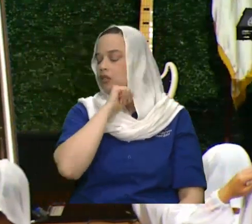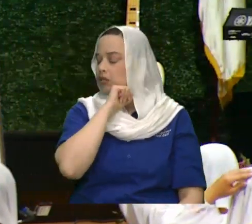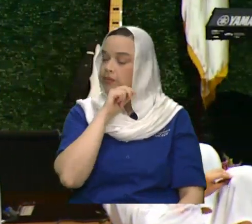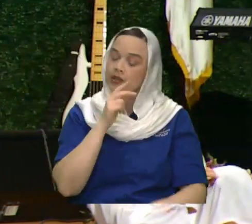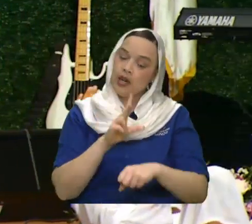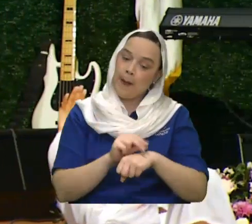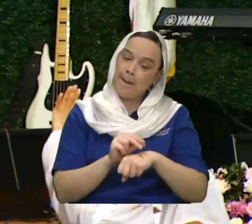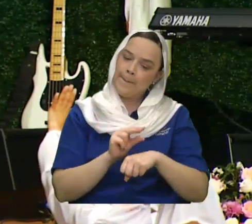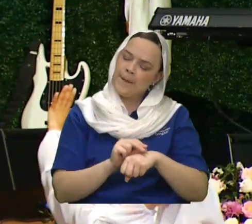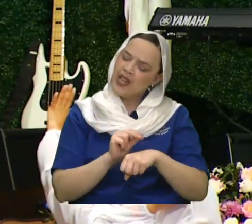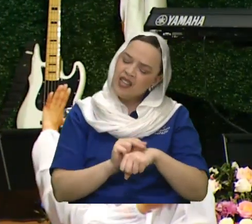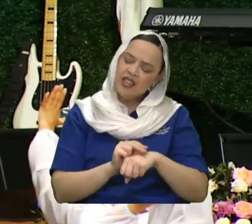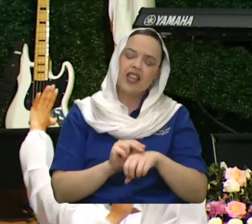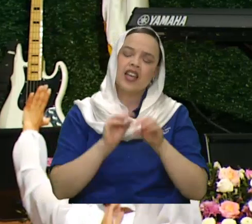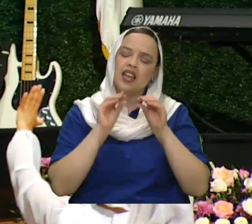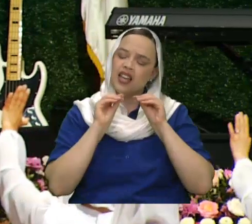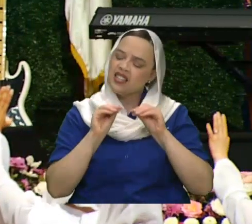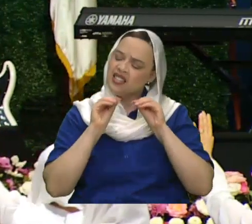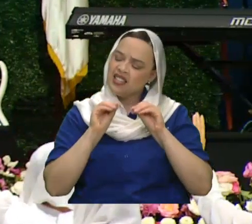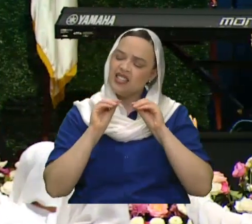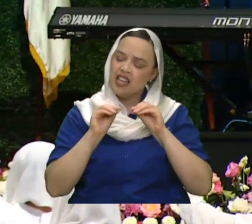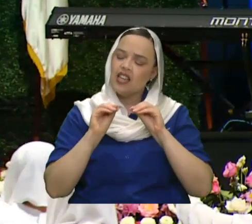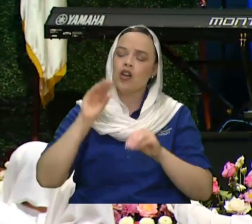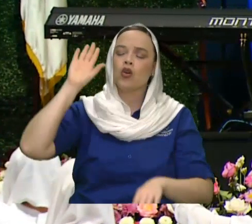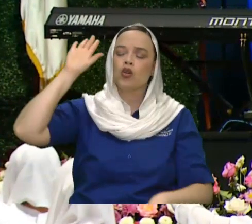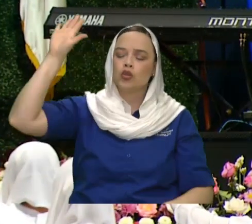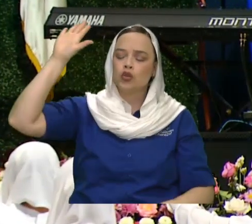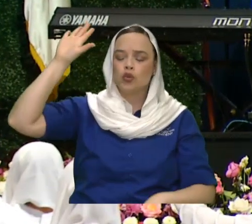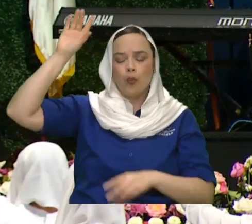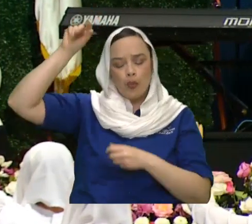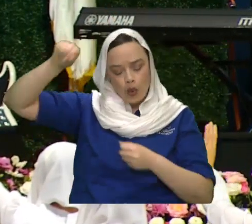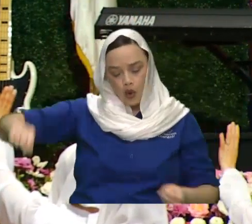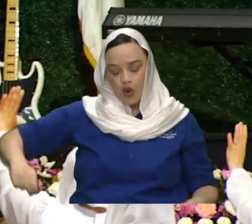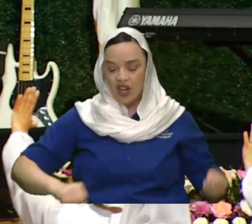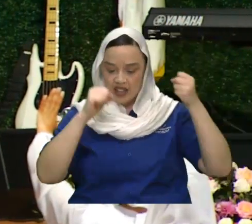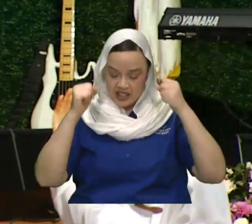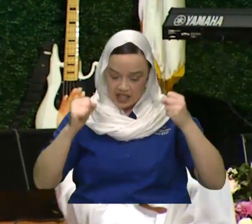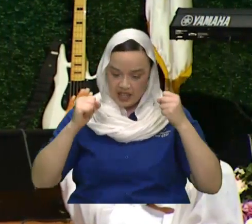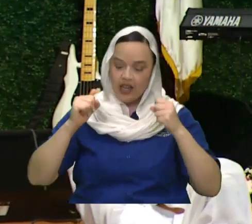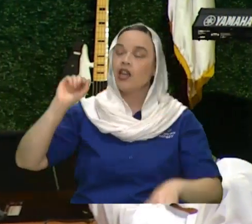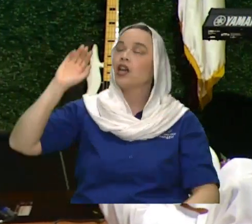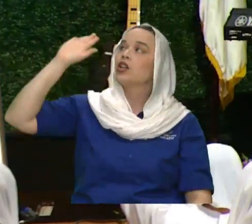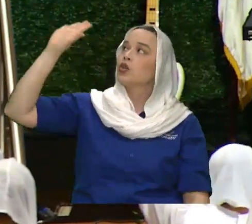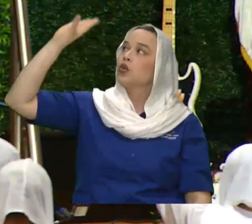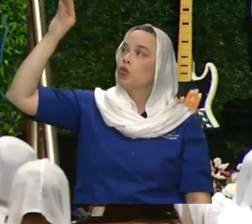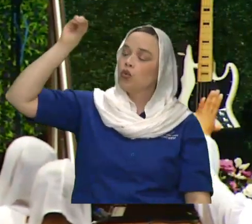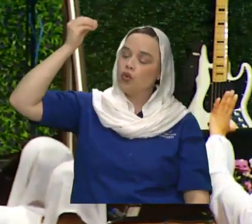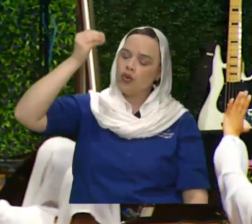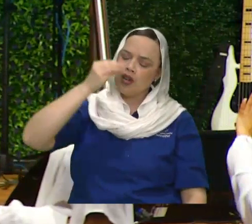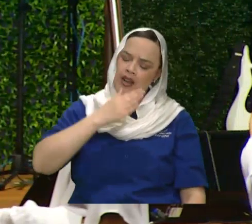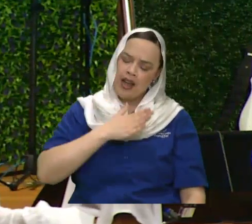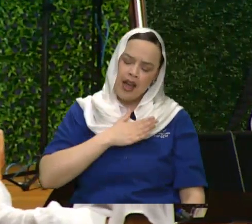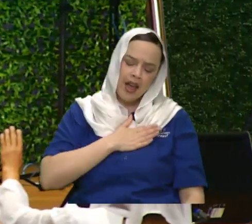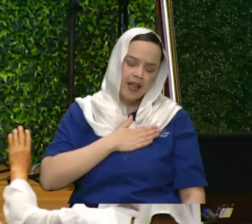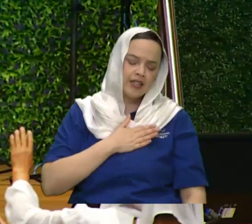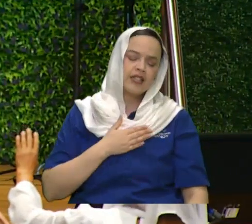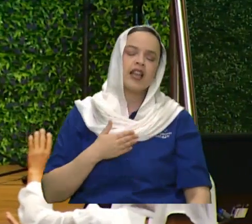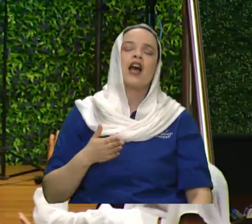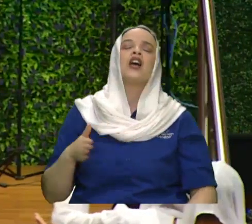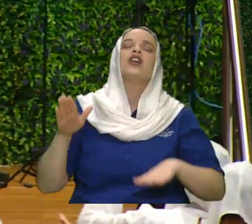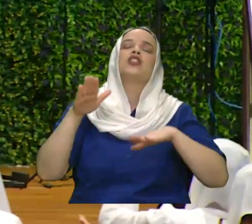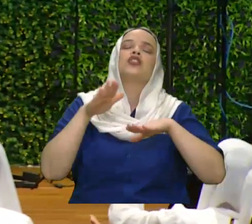fluir con la unción con la que siempre lo has acompañado señor que tu gracia es el señor que el pueblo